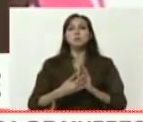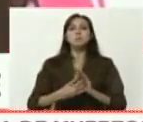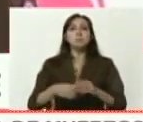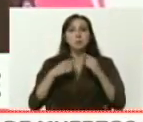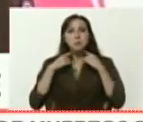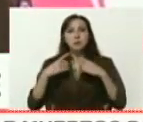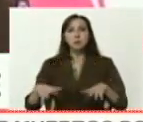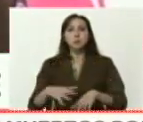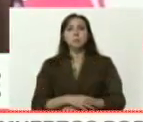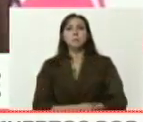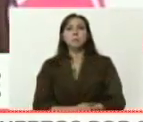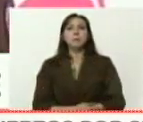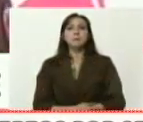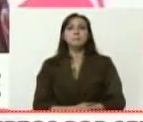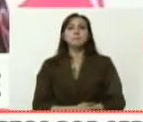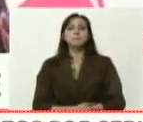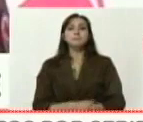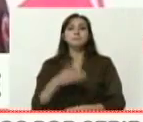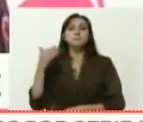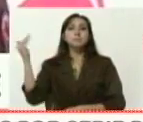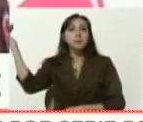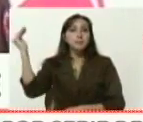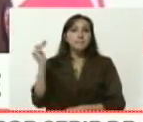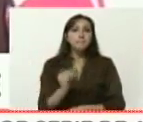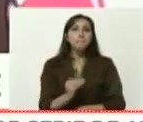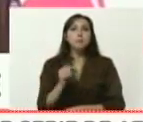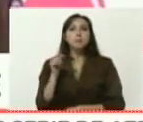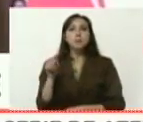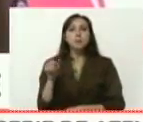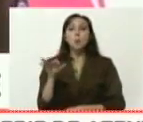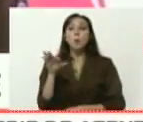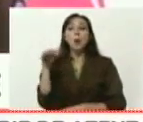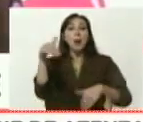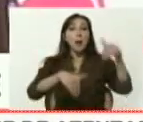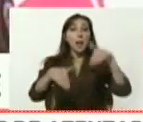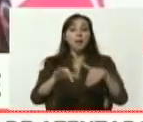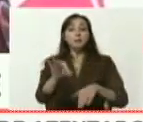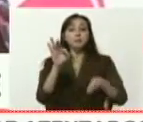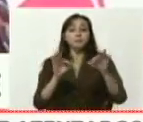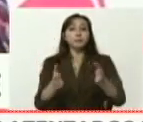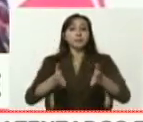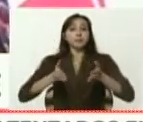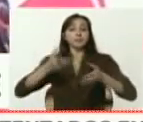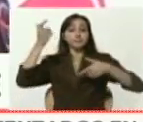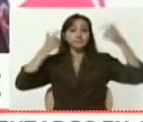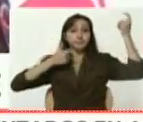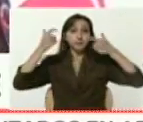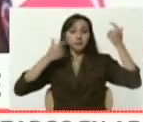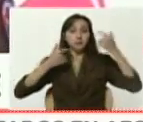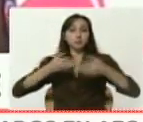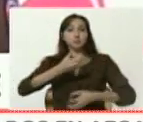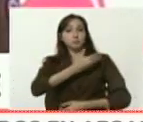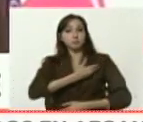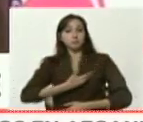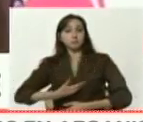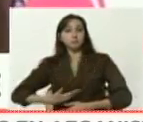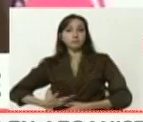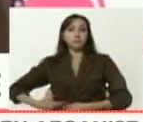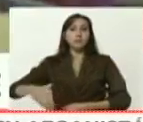República. Vino la elección del comandante Hugo Rafael Chávez Frías como presidente.